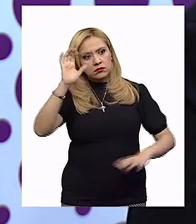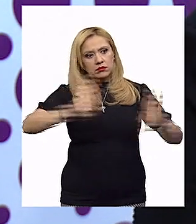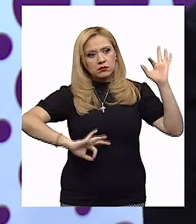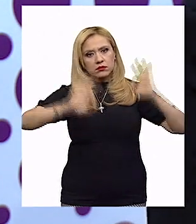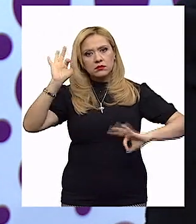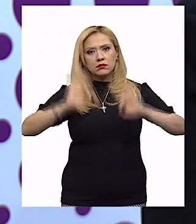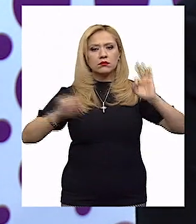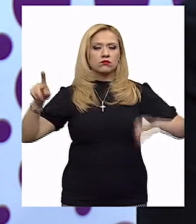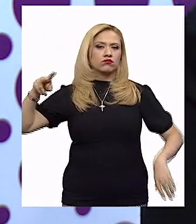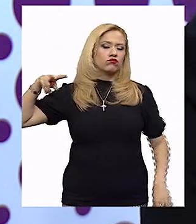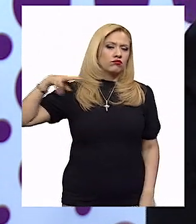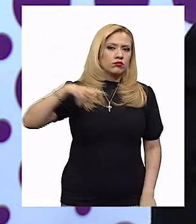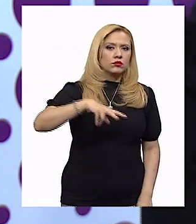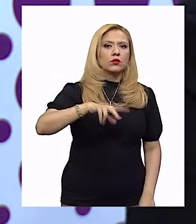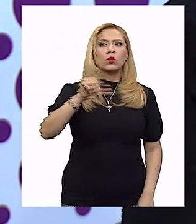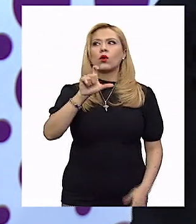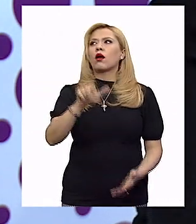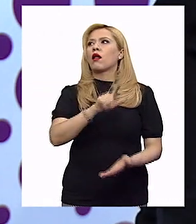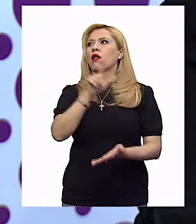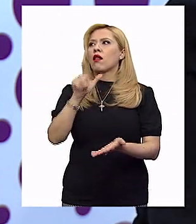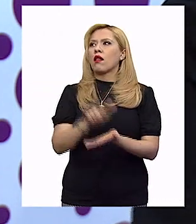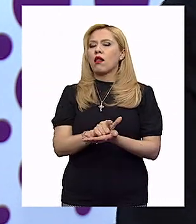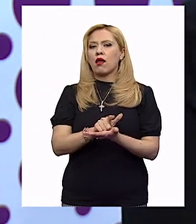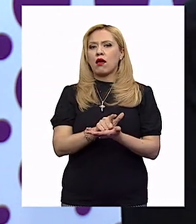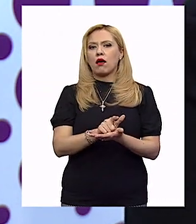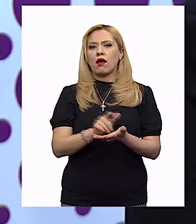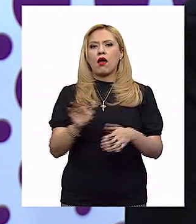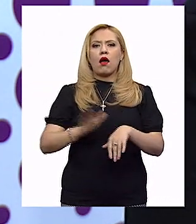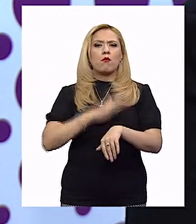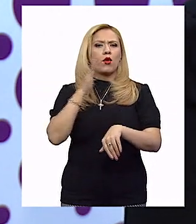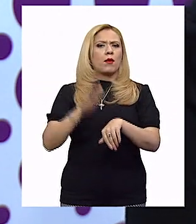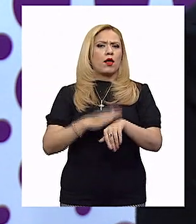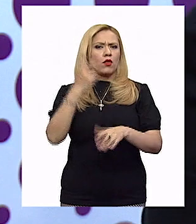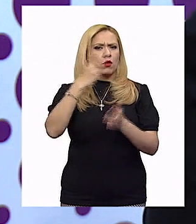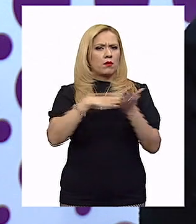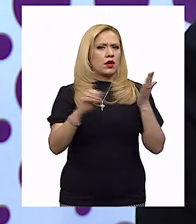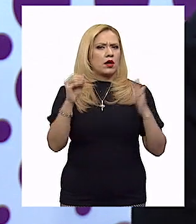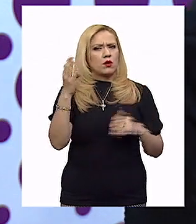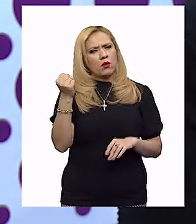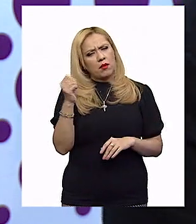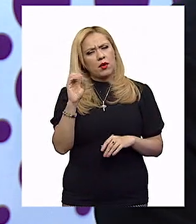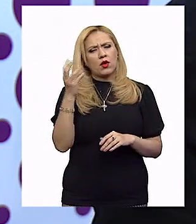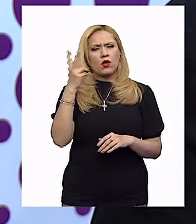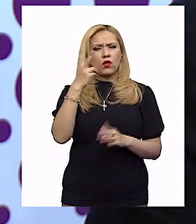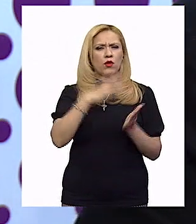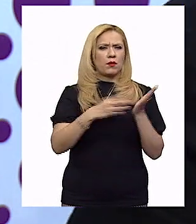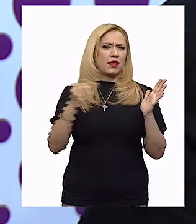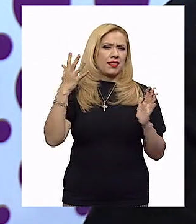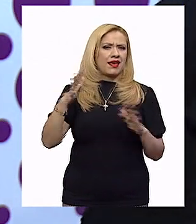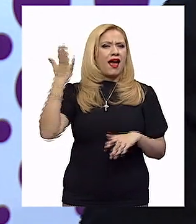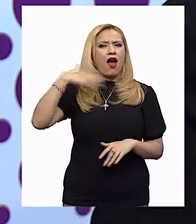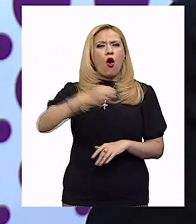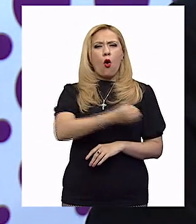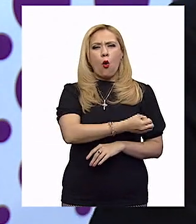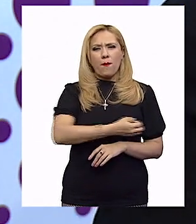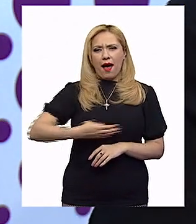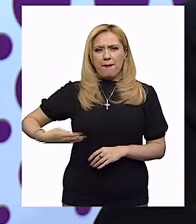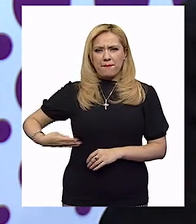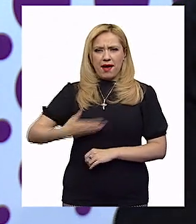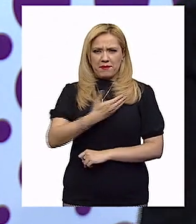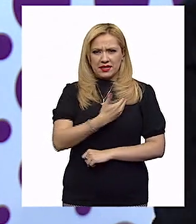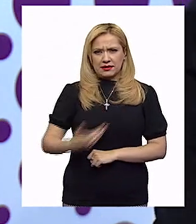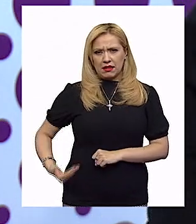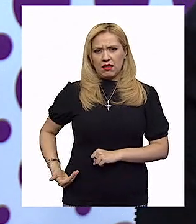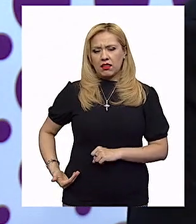está puesta. A partir de la ley Dodd-Frank, que se aprueba en 2009-2010 en la administración Obama, se le da la capacidad o se